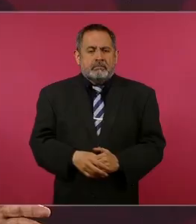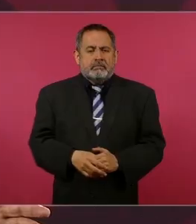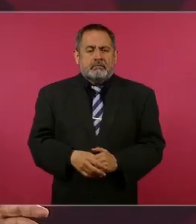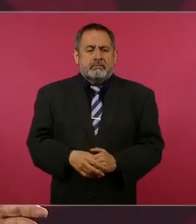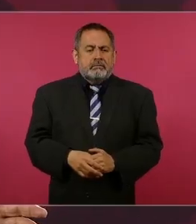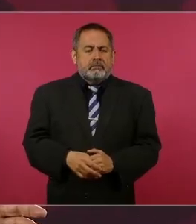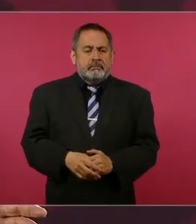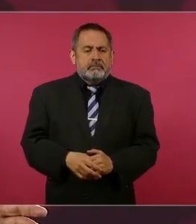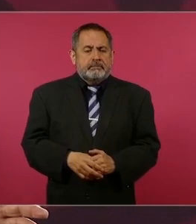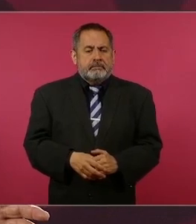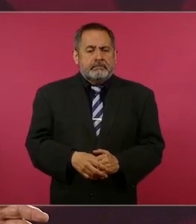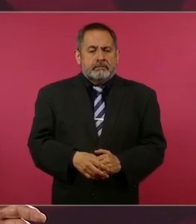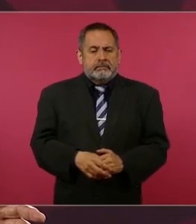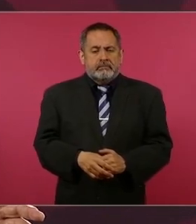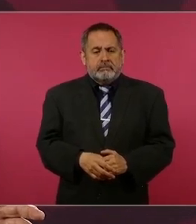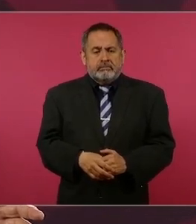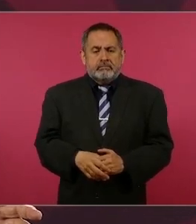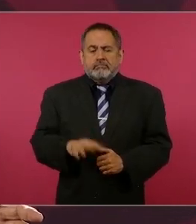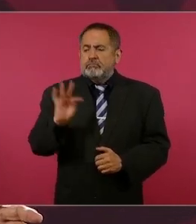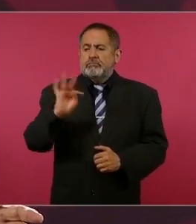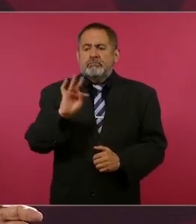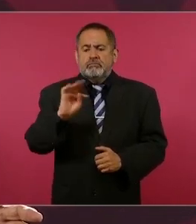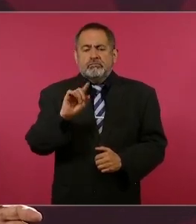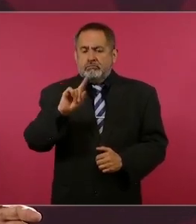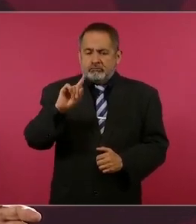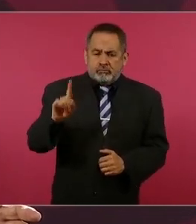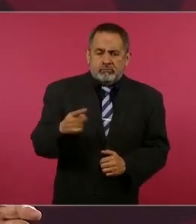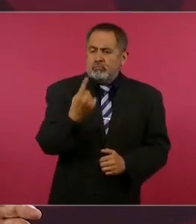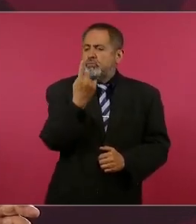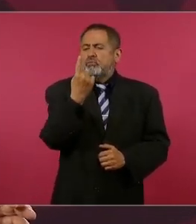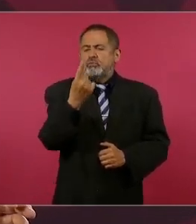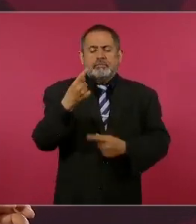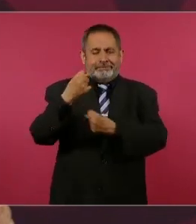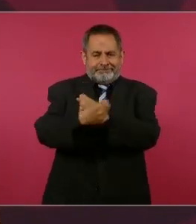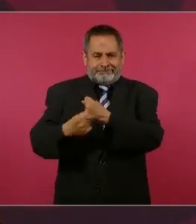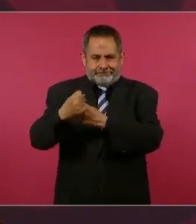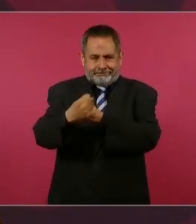existiera en un pueblo una sola tienda,